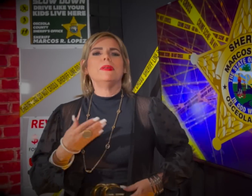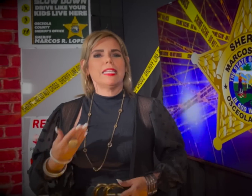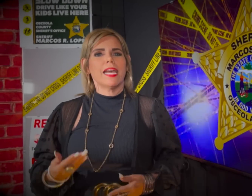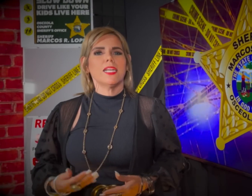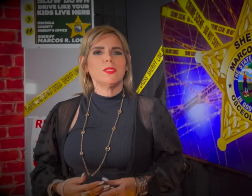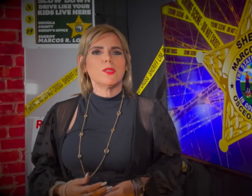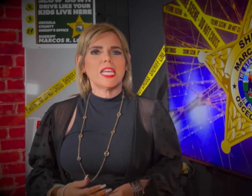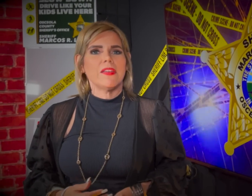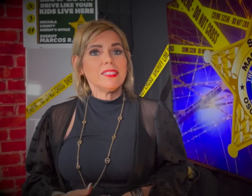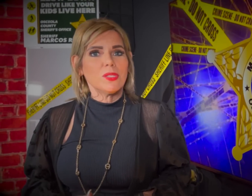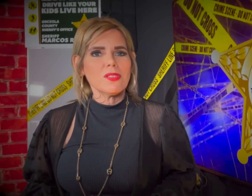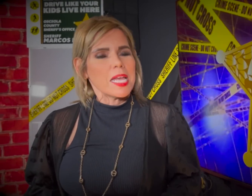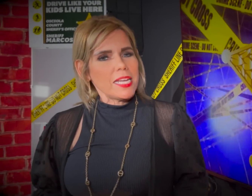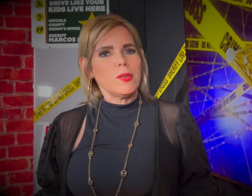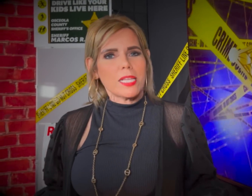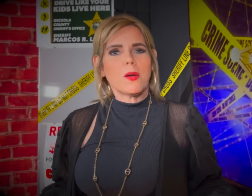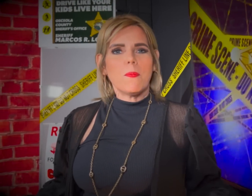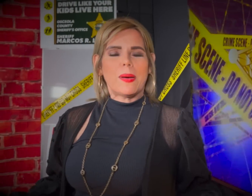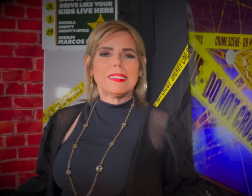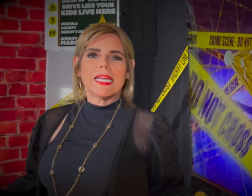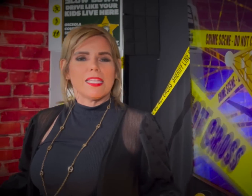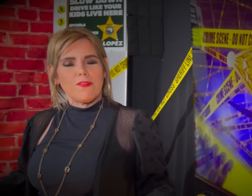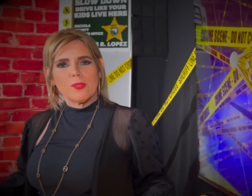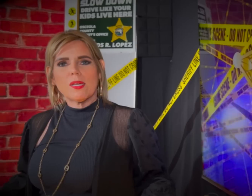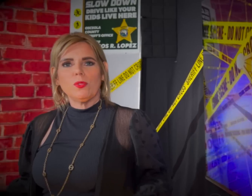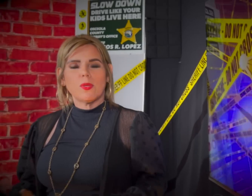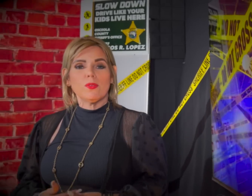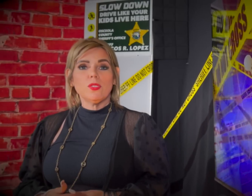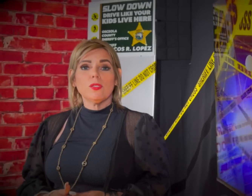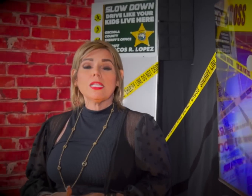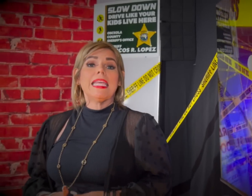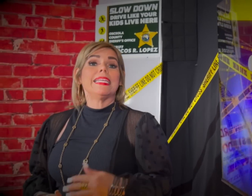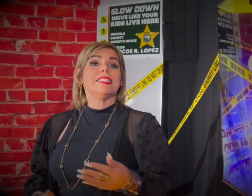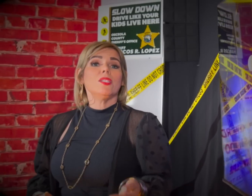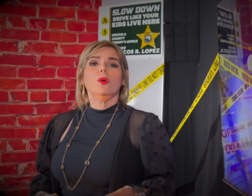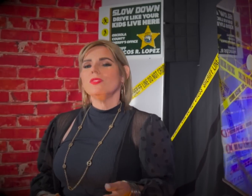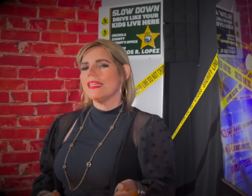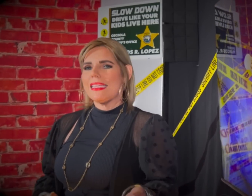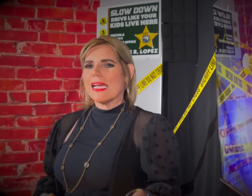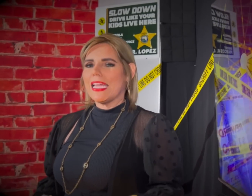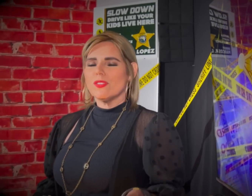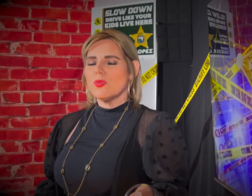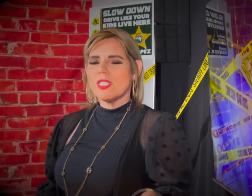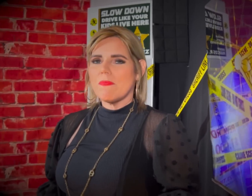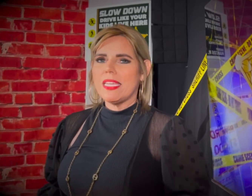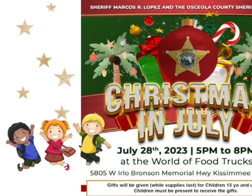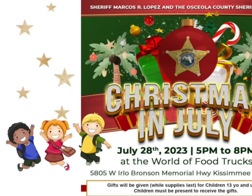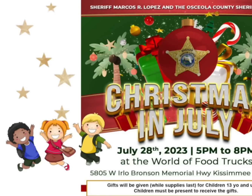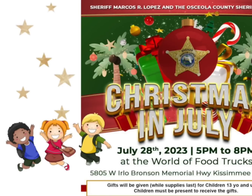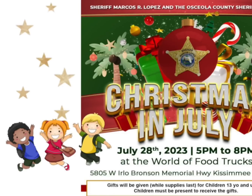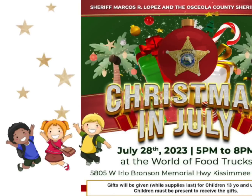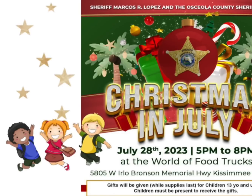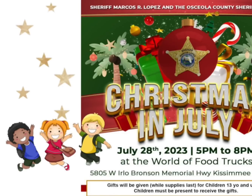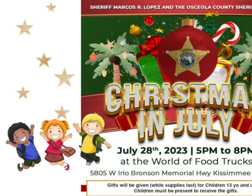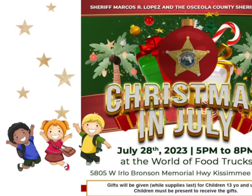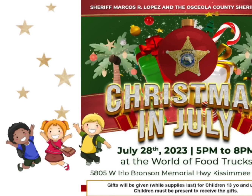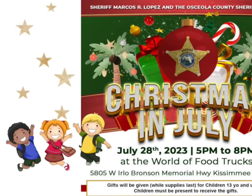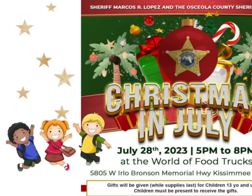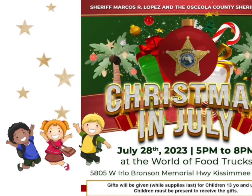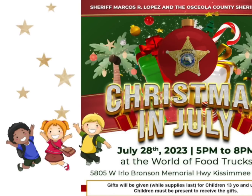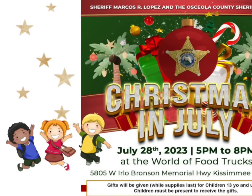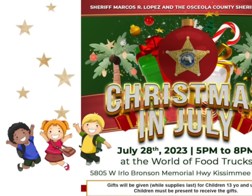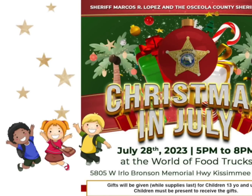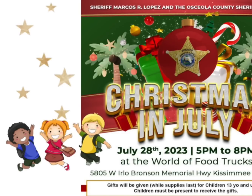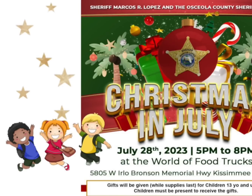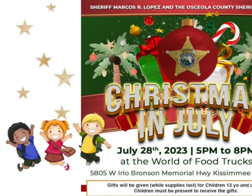pues llegan a nuestros eventos y nos acompañan y disfrutan junto a nosotros. Y si no, usted dígale a sus amigos y a su familia acá en